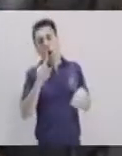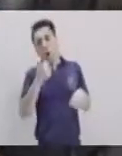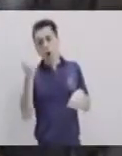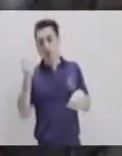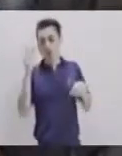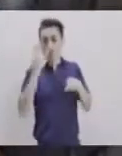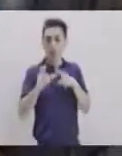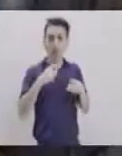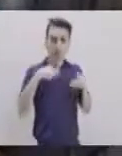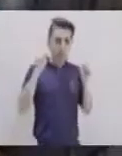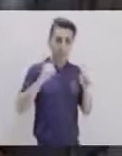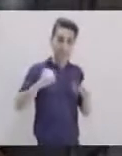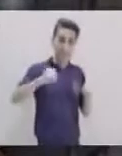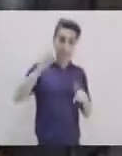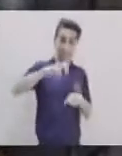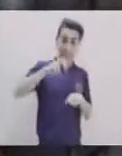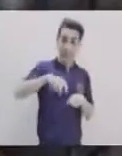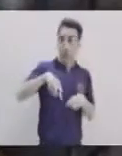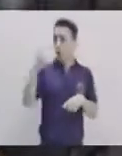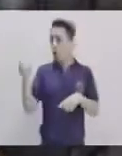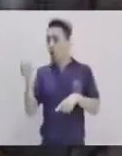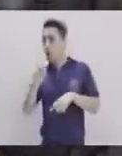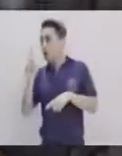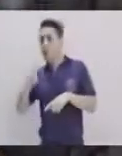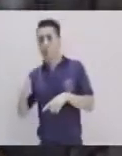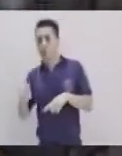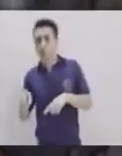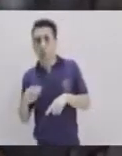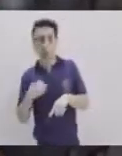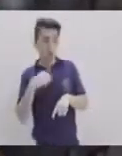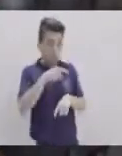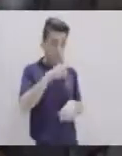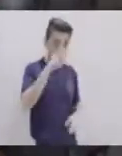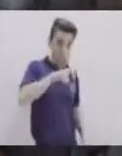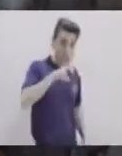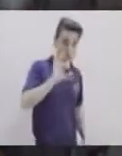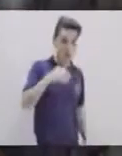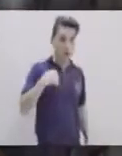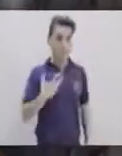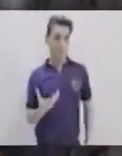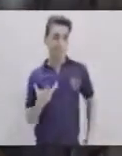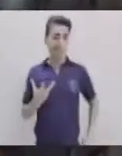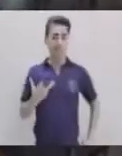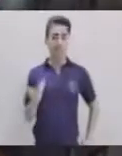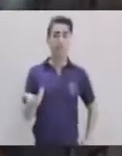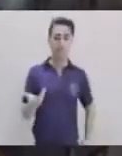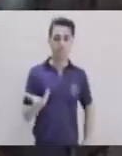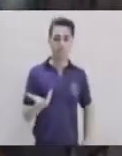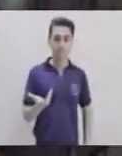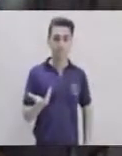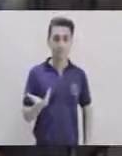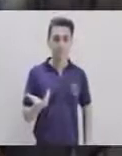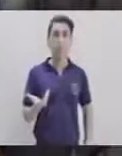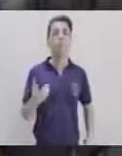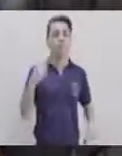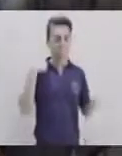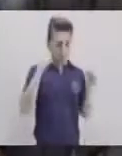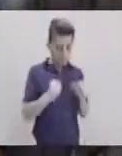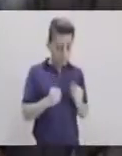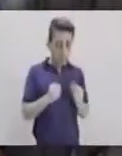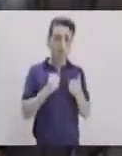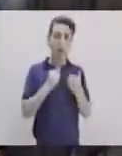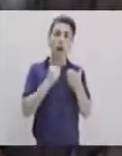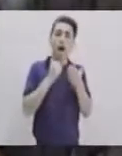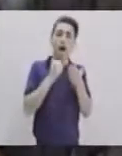Entonces antes de comprar algo decir, ¿lo necesito o es un capricho mío? ¿Verdad? Entonces podemos